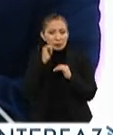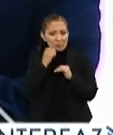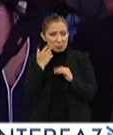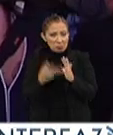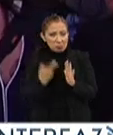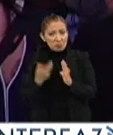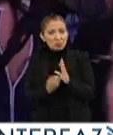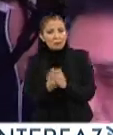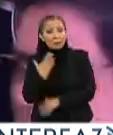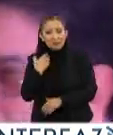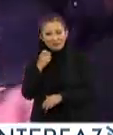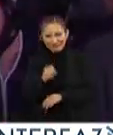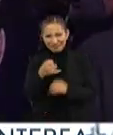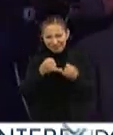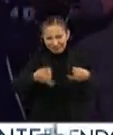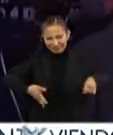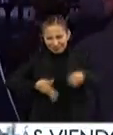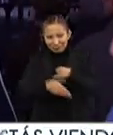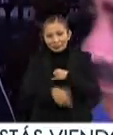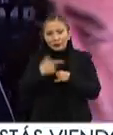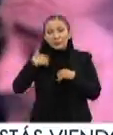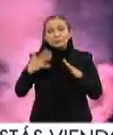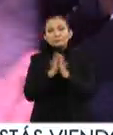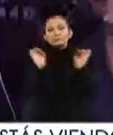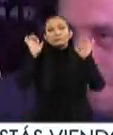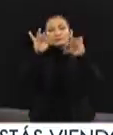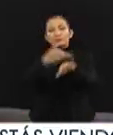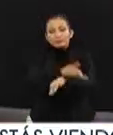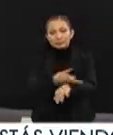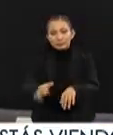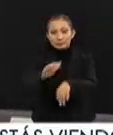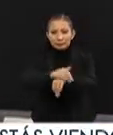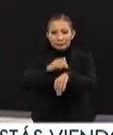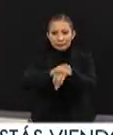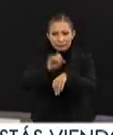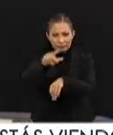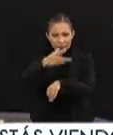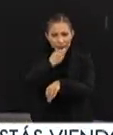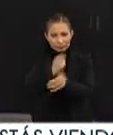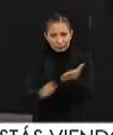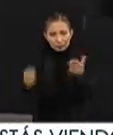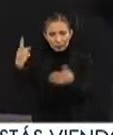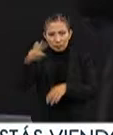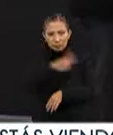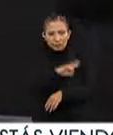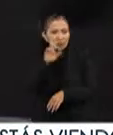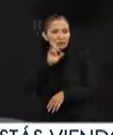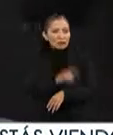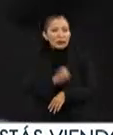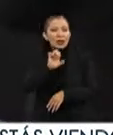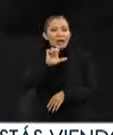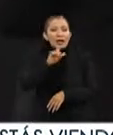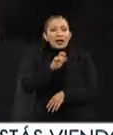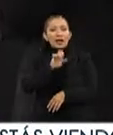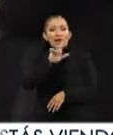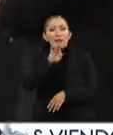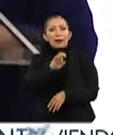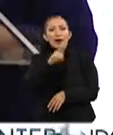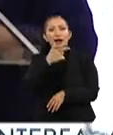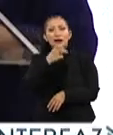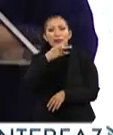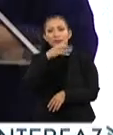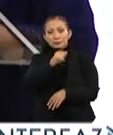vigente. Durante la ceremonia, en la que participaron familiares y amigos, su viuda, la poetisa Elba Macías